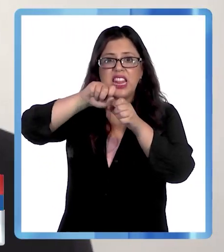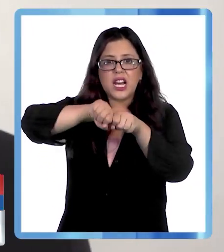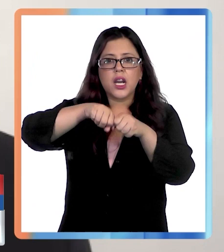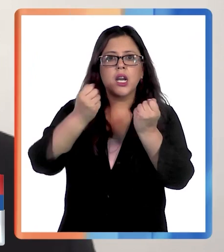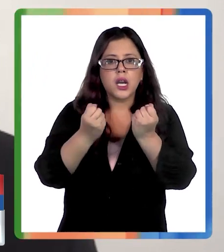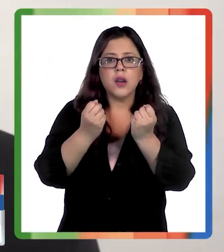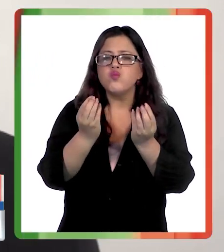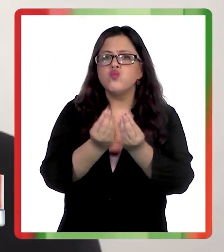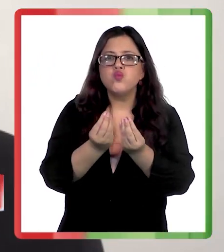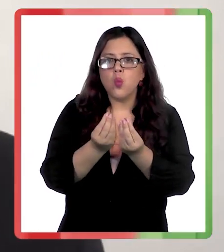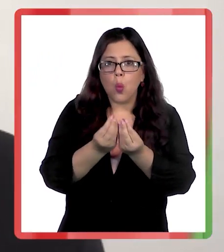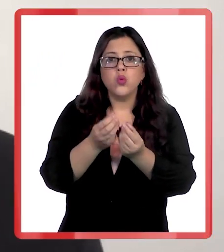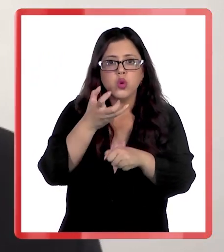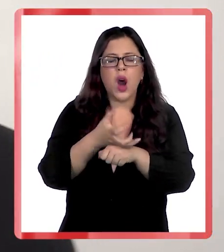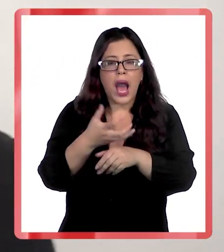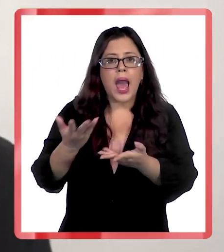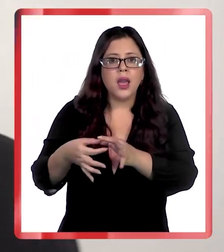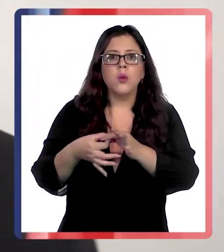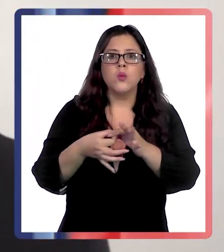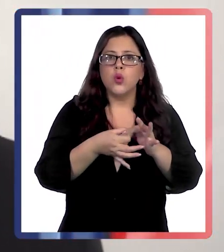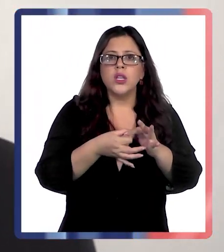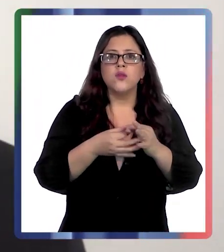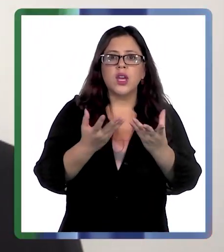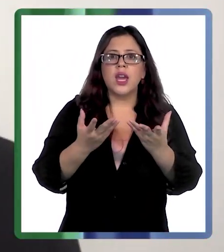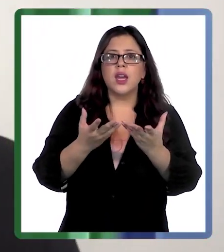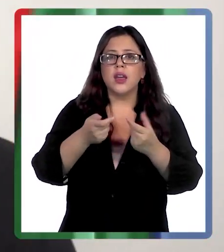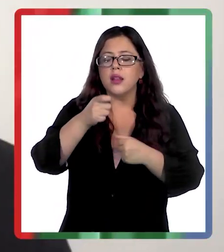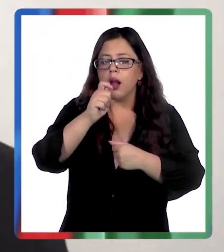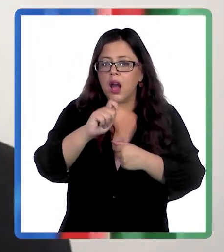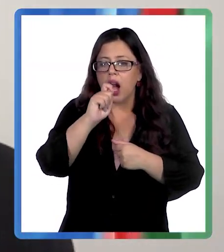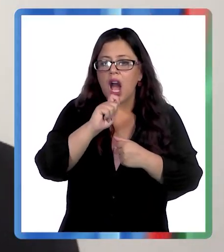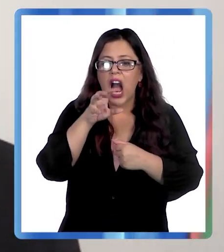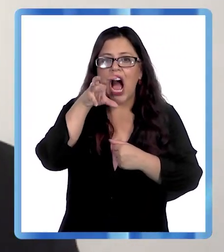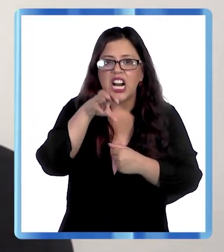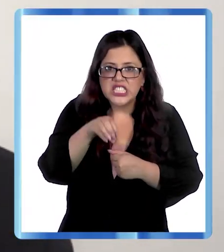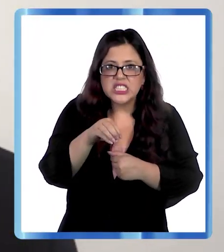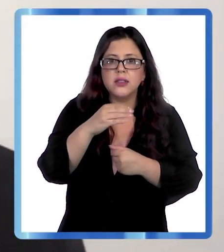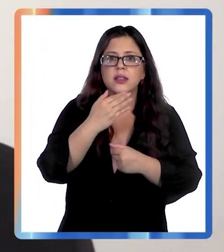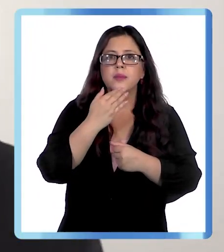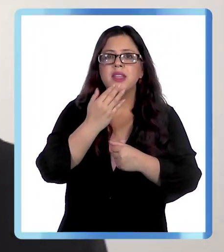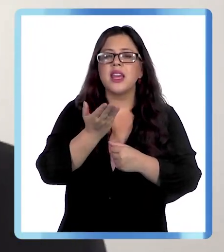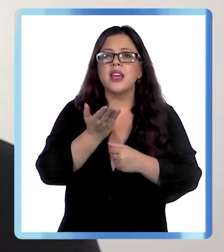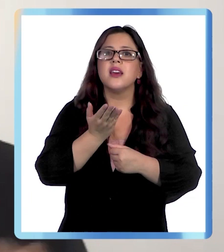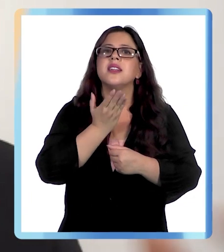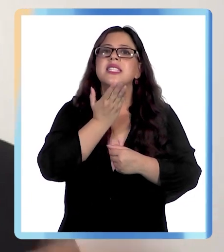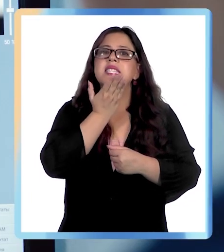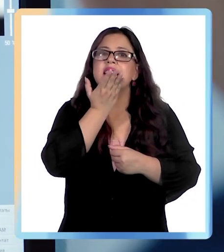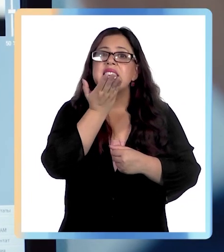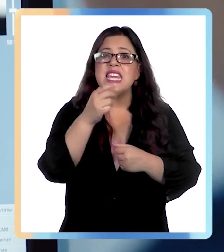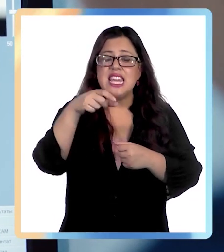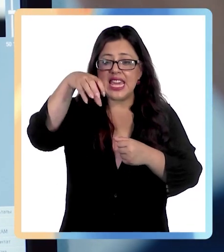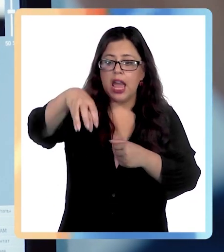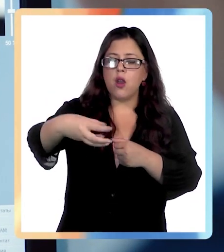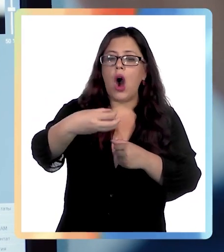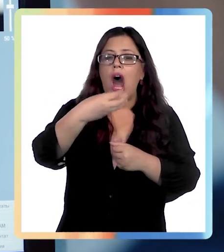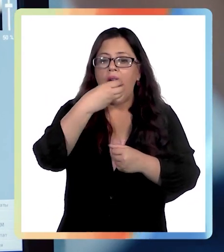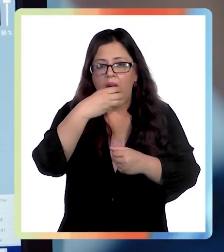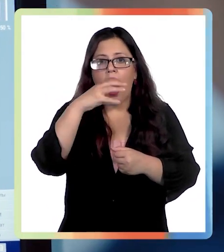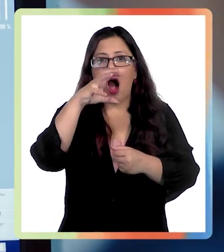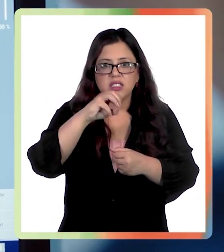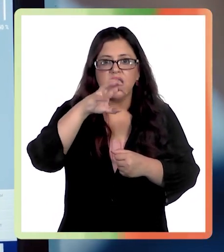dientes mucha fractura de dientes por mascar helados por mascar hielo producto de de la